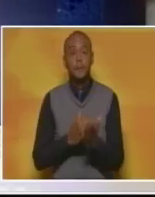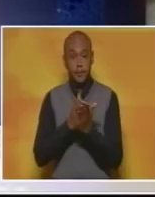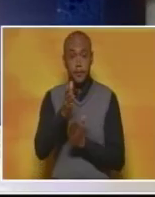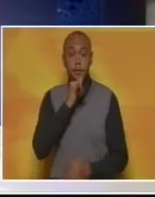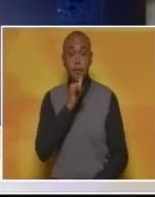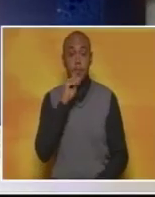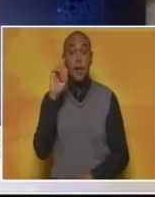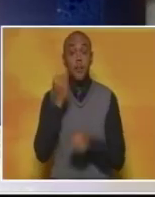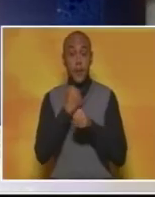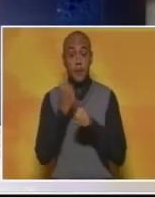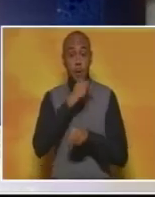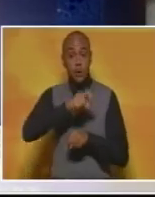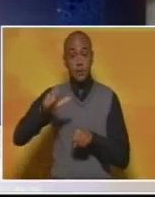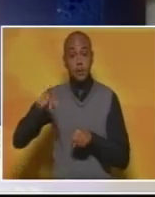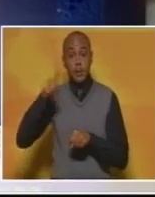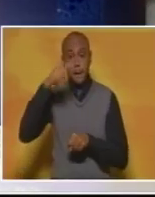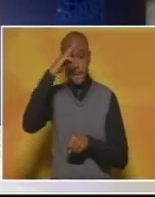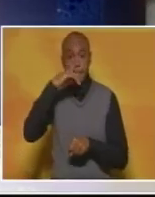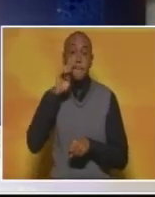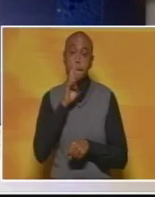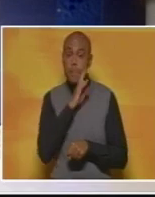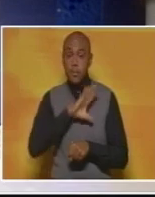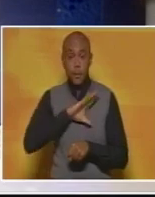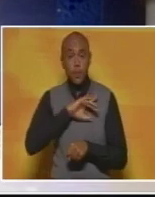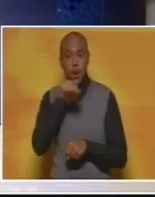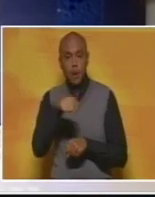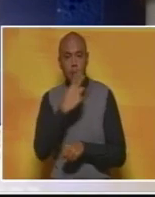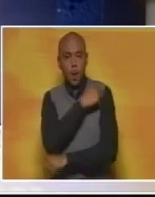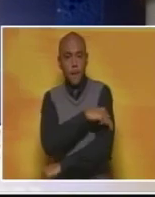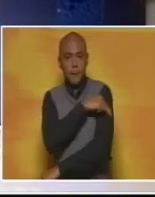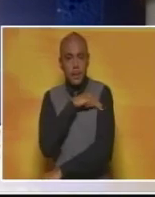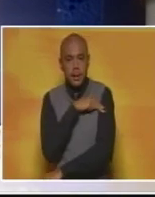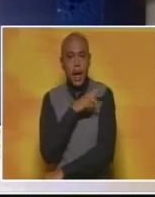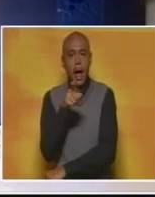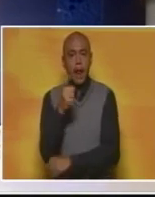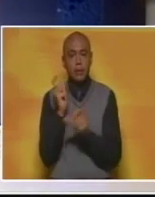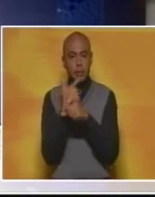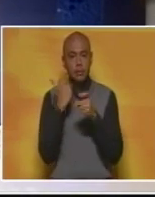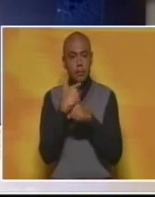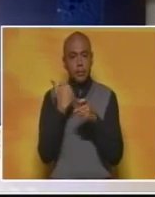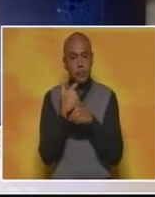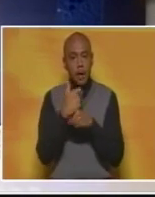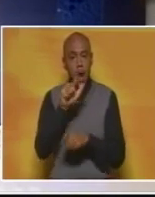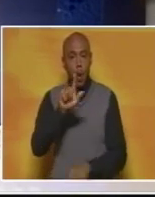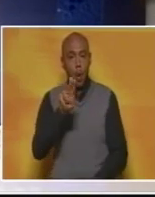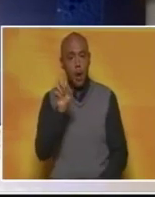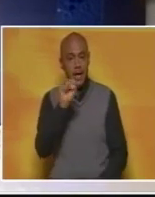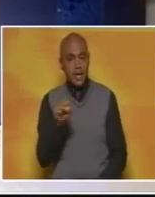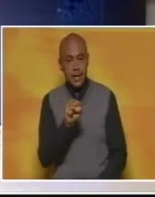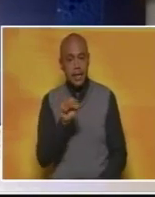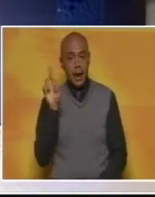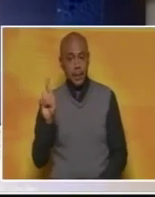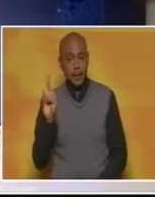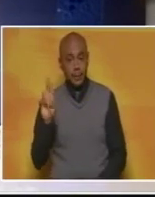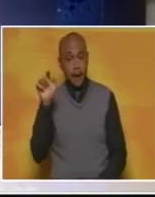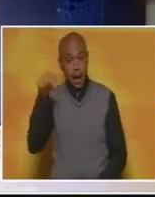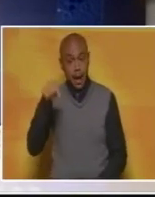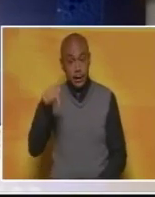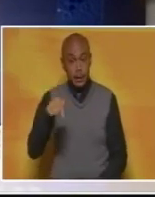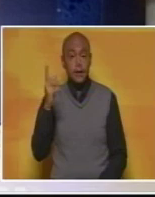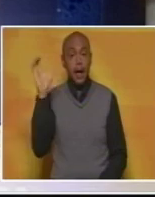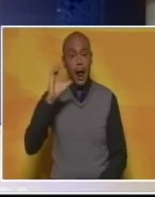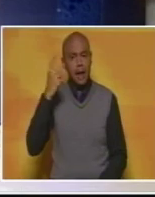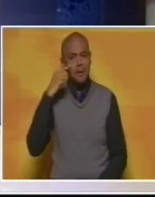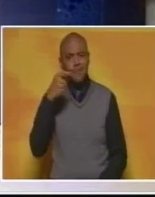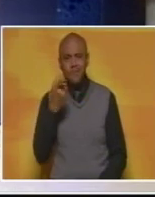Continuamos. Trabajadores y padres de los pacientes del área pediátrica del Hospital Oncológico Luis Racetti manifiestan en